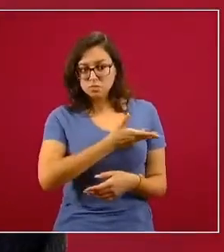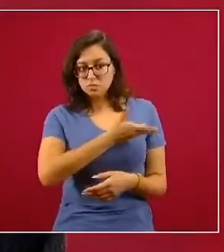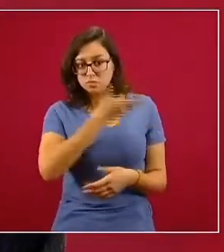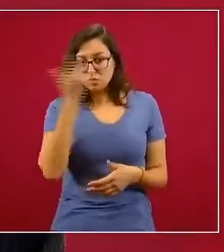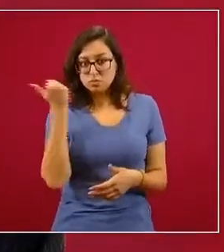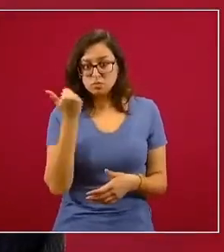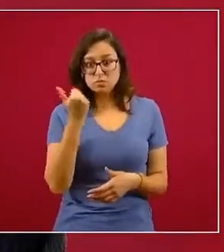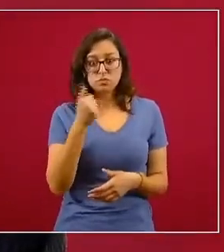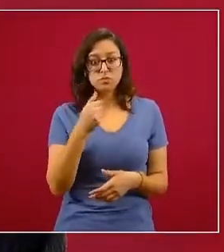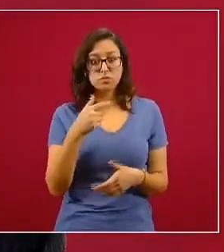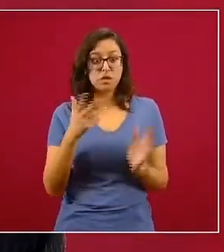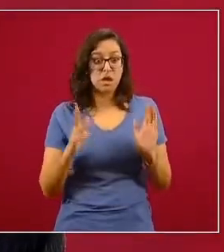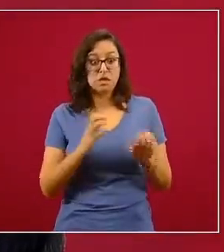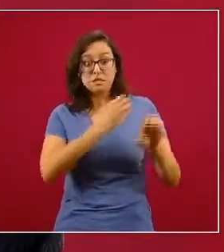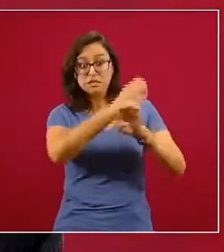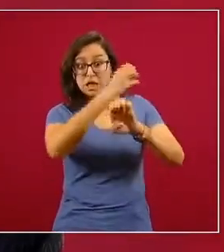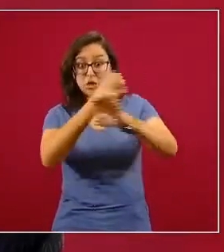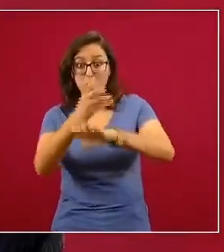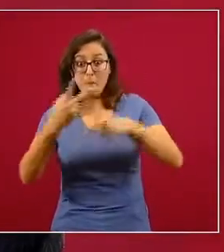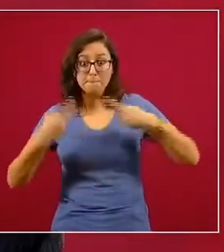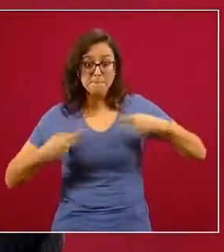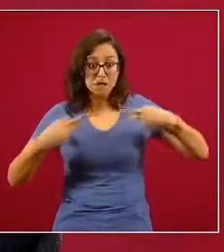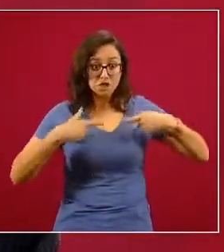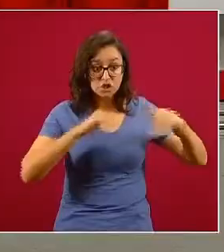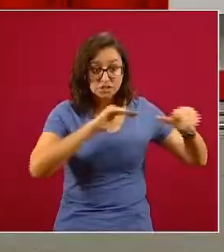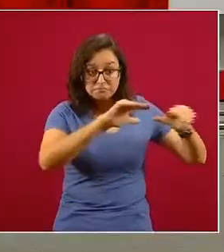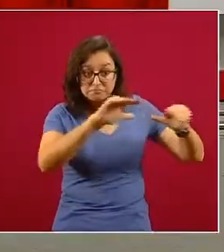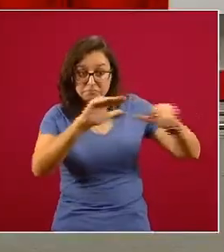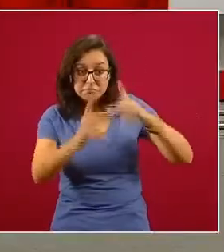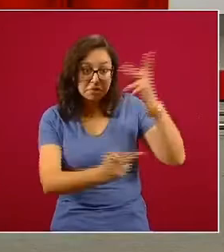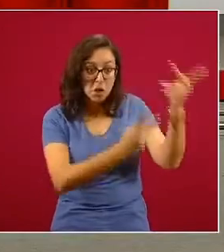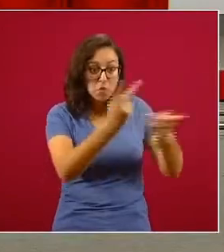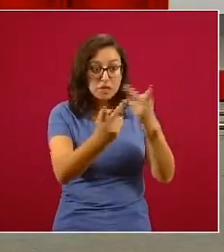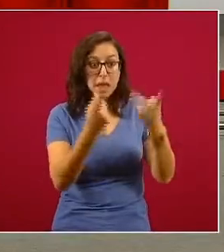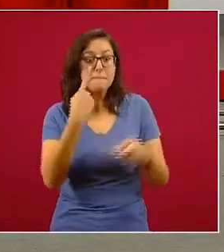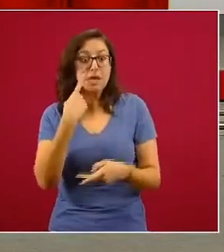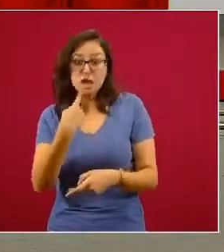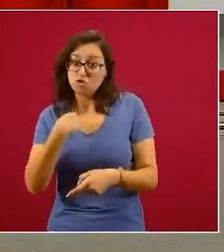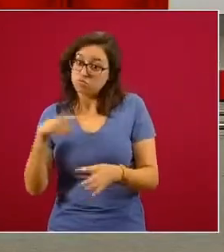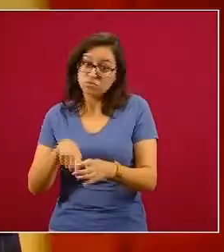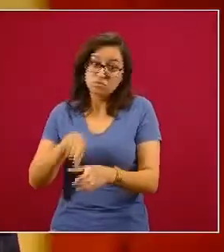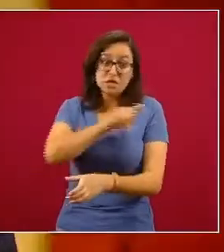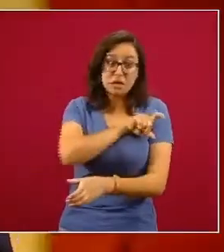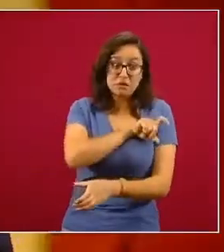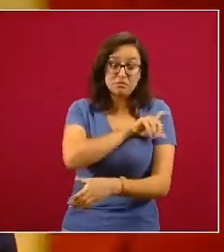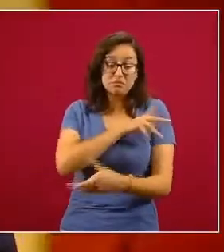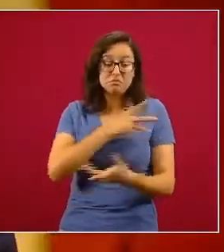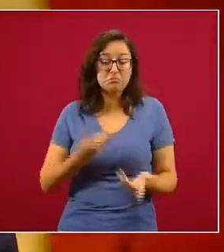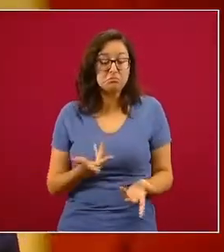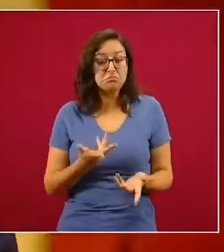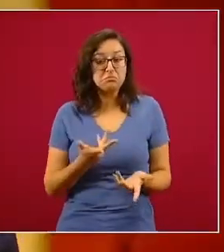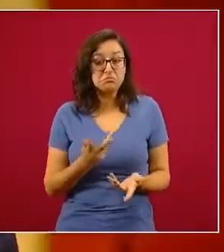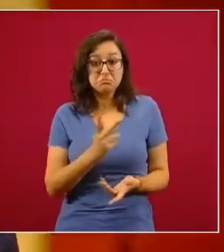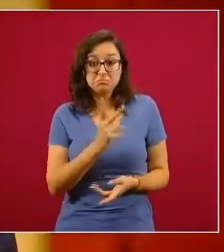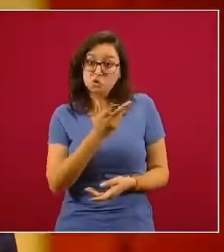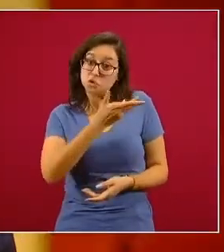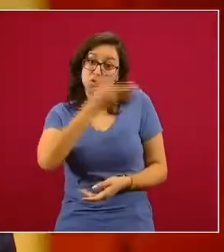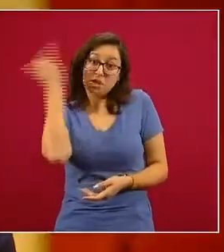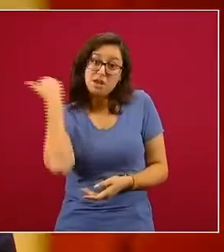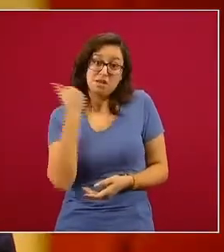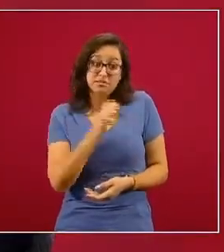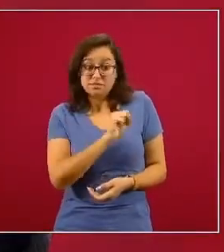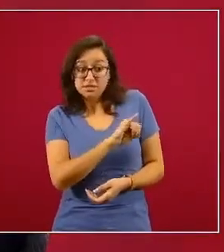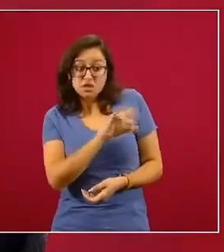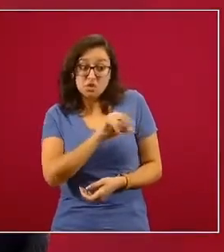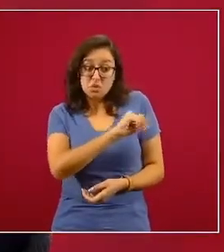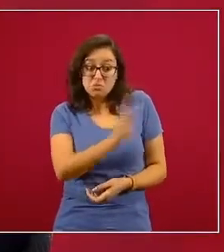ciudadanía de sus estados sobre las implicaciones que esto puede tener. Desconozco si es así,